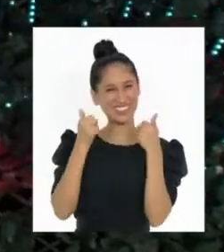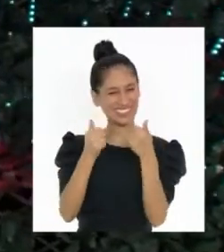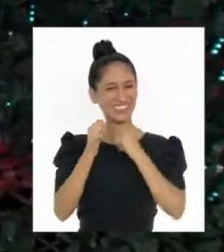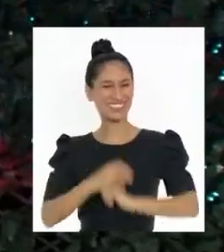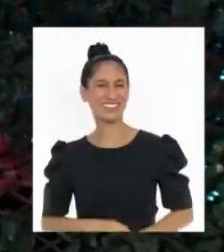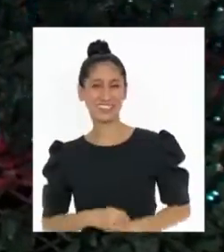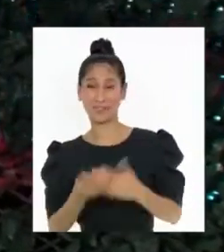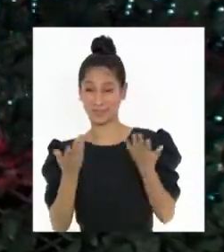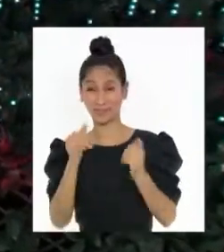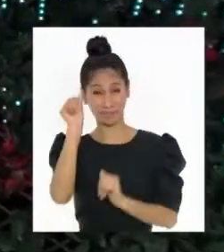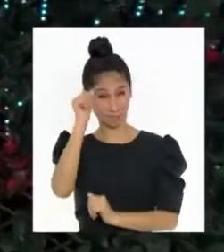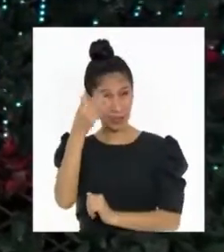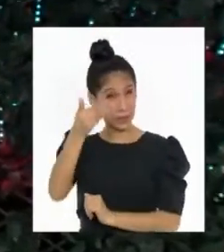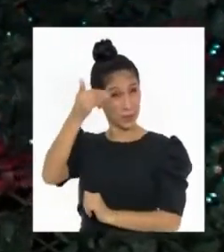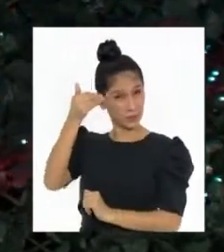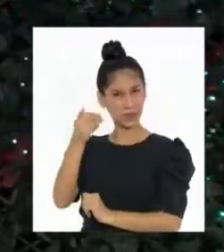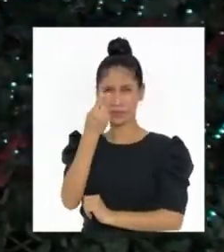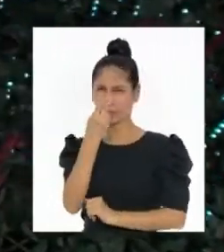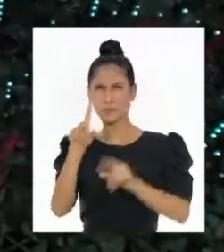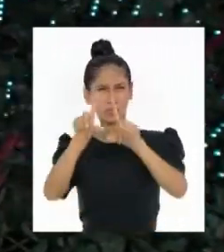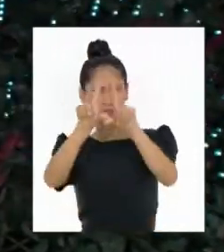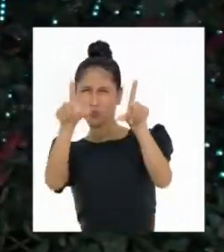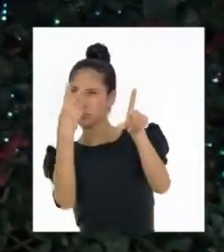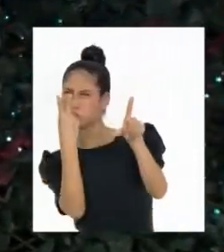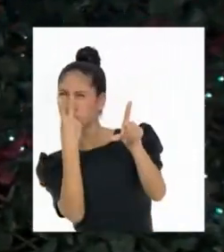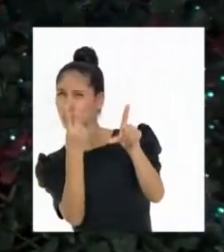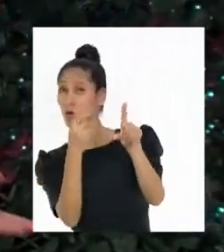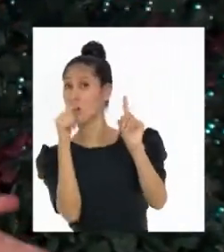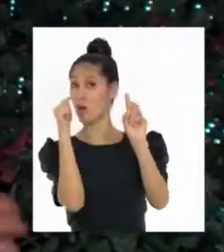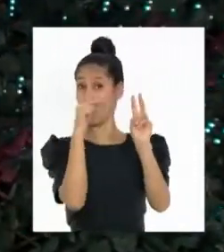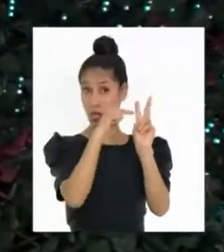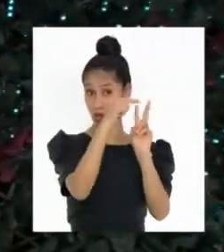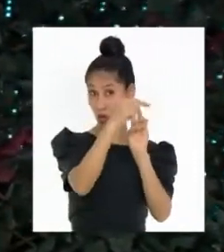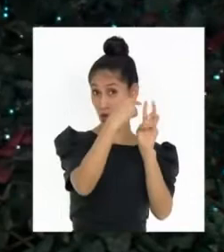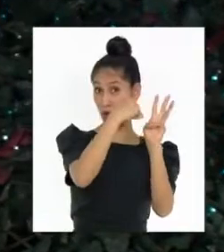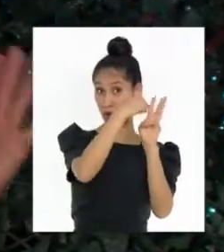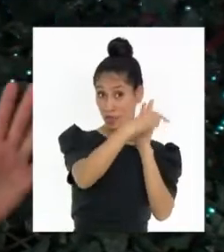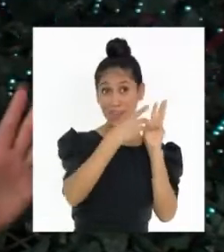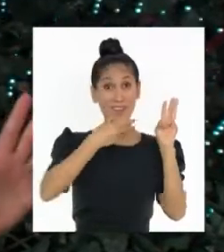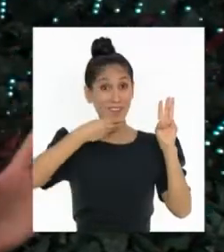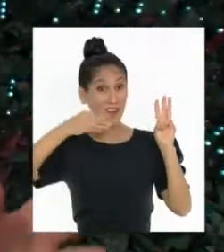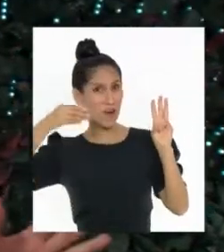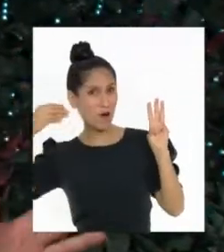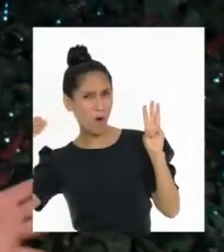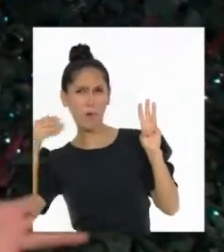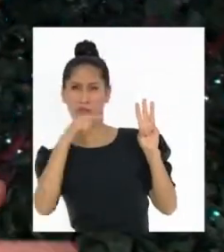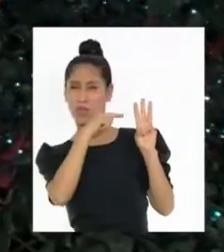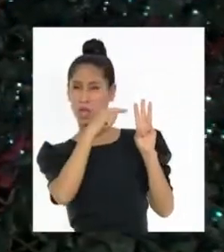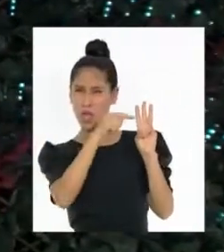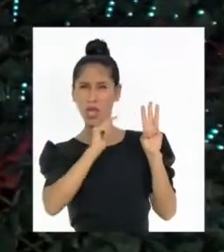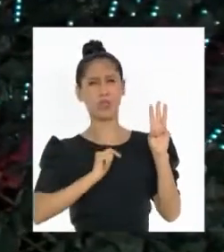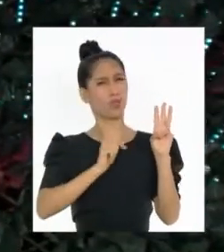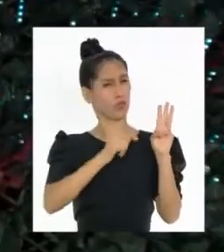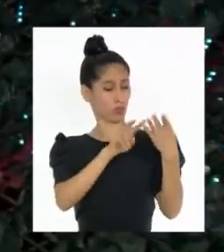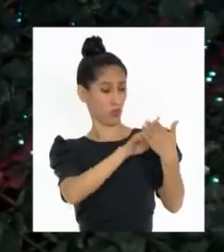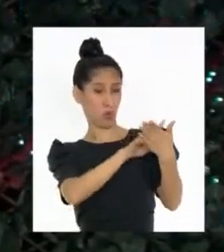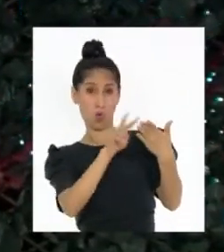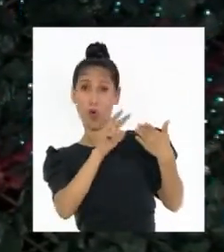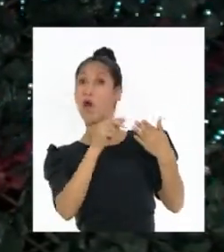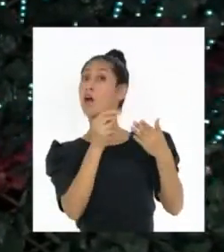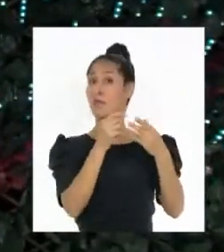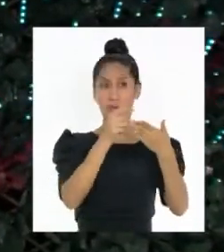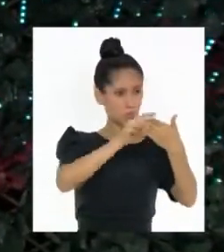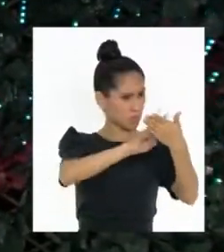el programa pasado fue muy interesante. Edwin y Yari María vivieron la experiencia de aprender a interpretar gráficos de